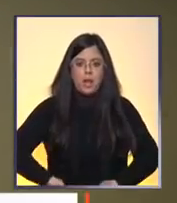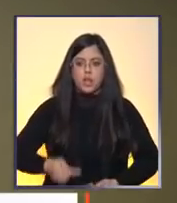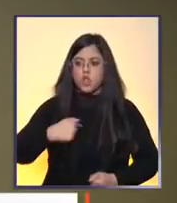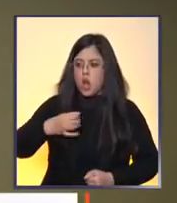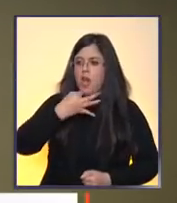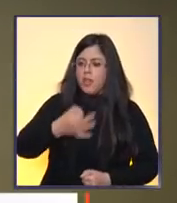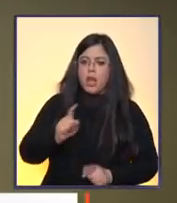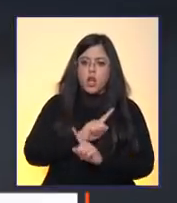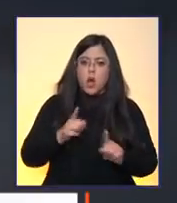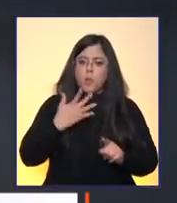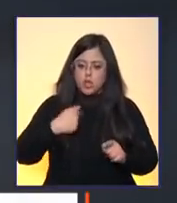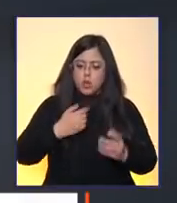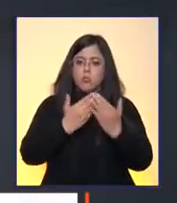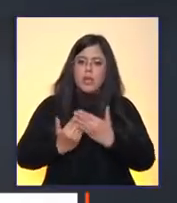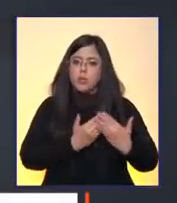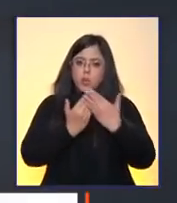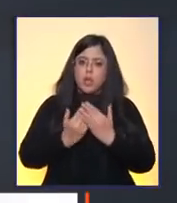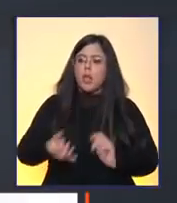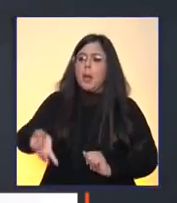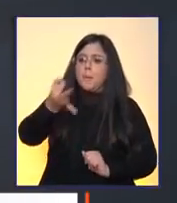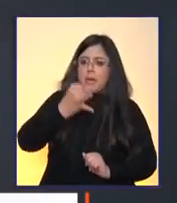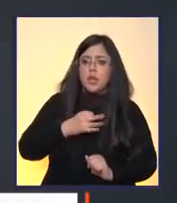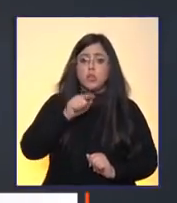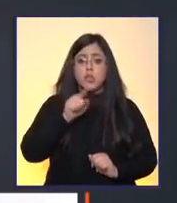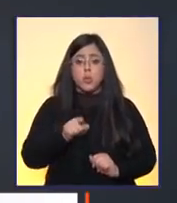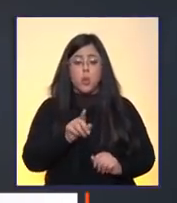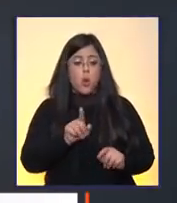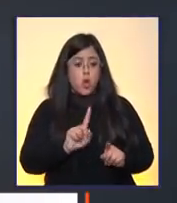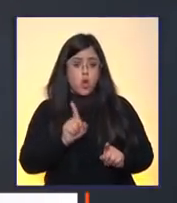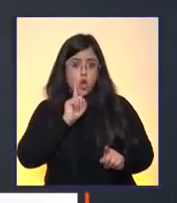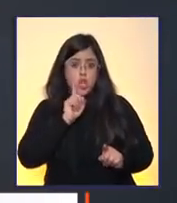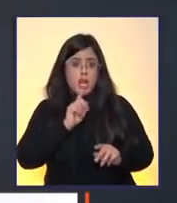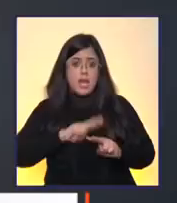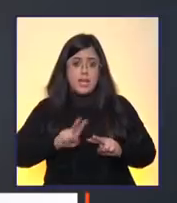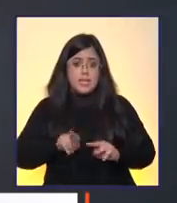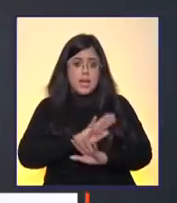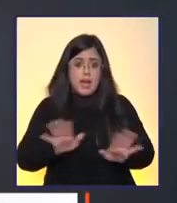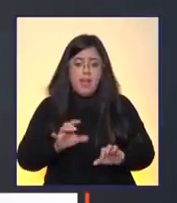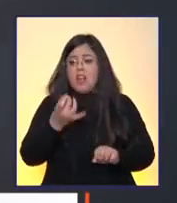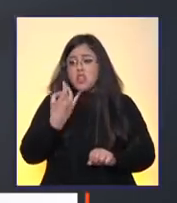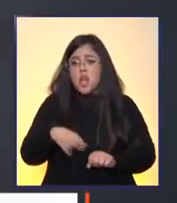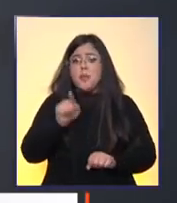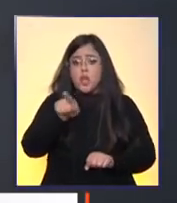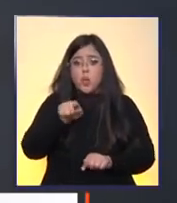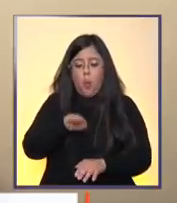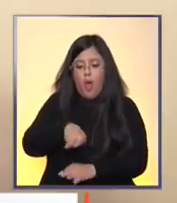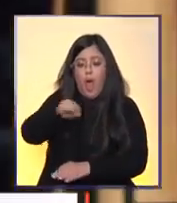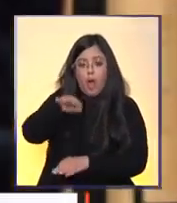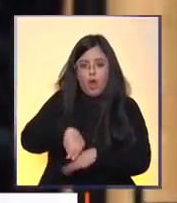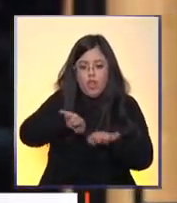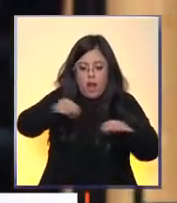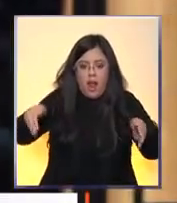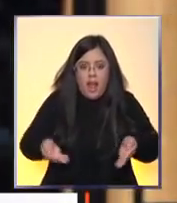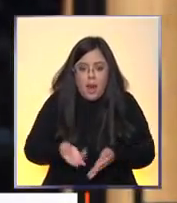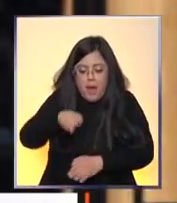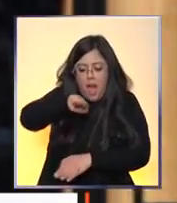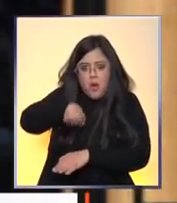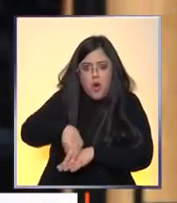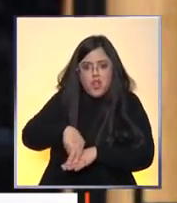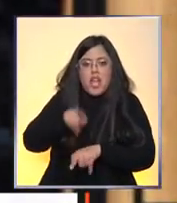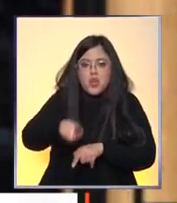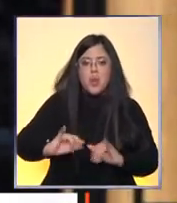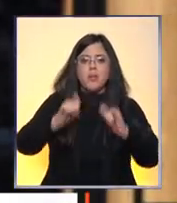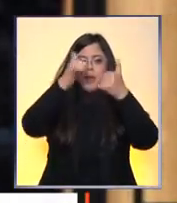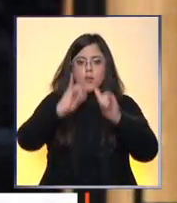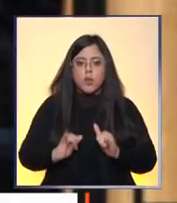Y la respuesta de él fue, si usted no tiene que hacer nada, solo tirarse en la cama de espalda y disfrutar. Según los funcionarios,